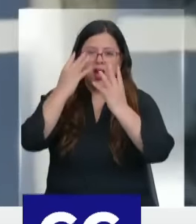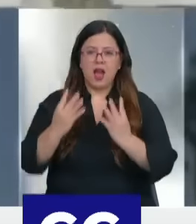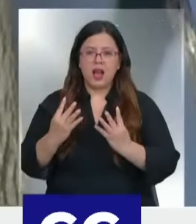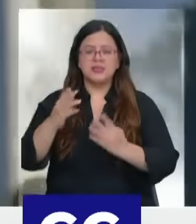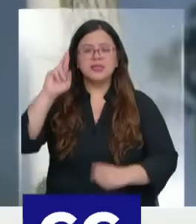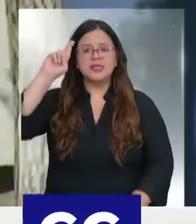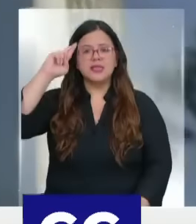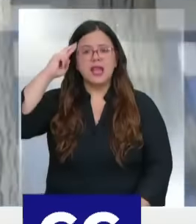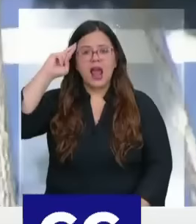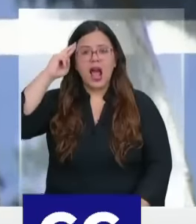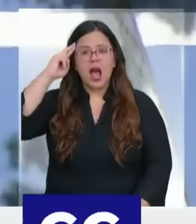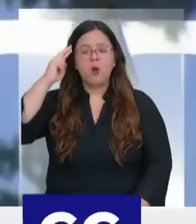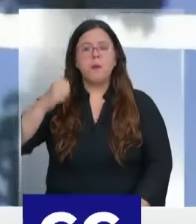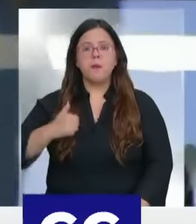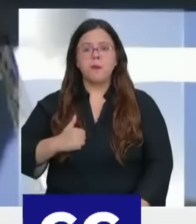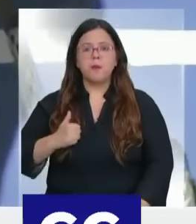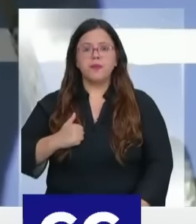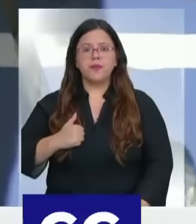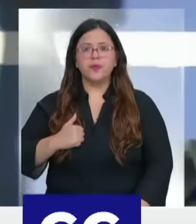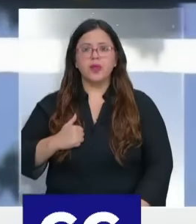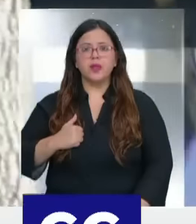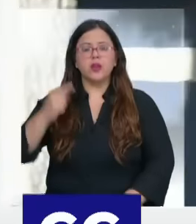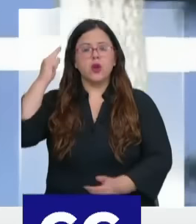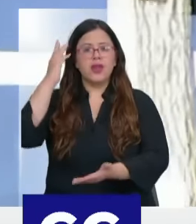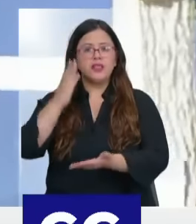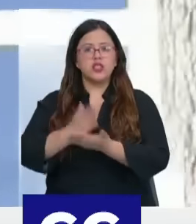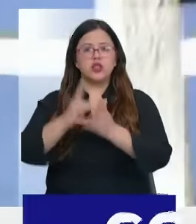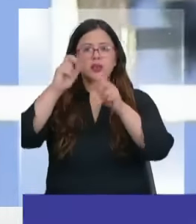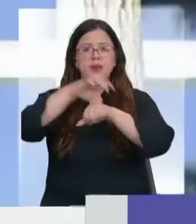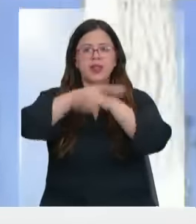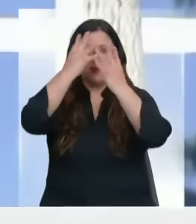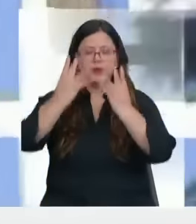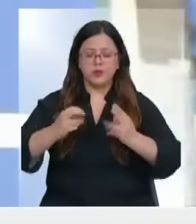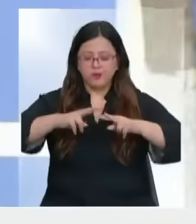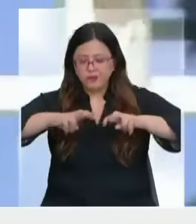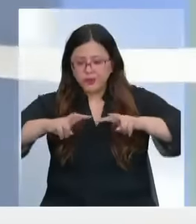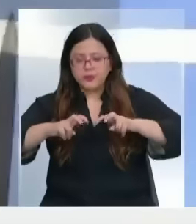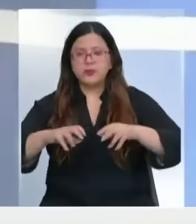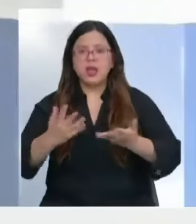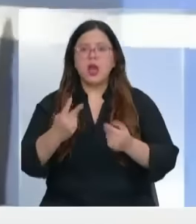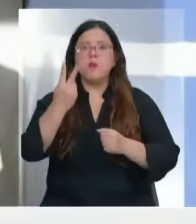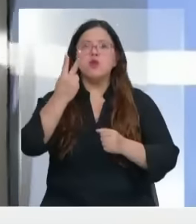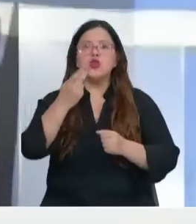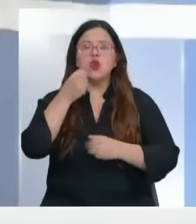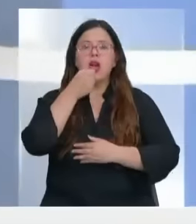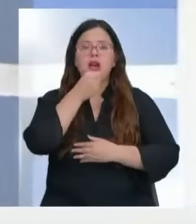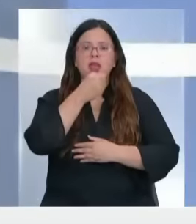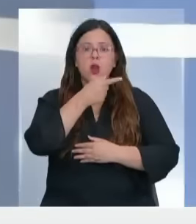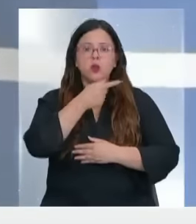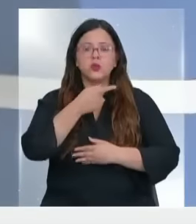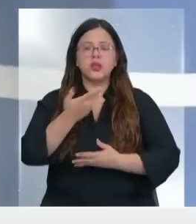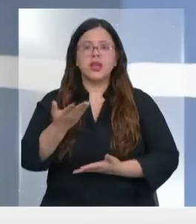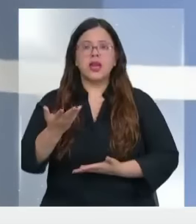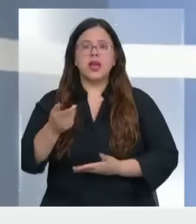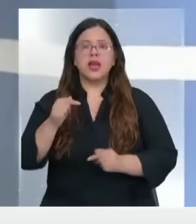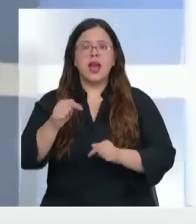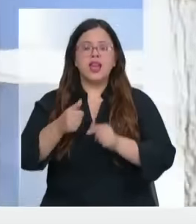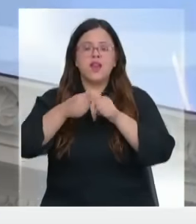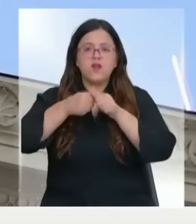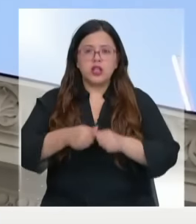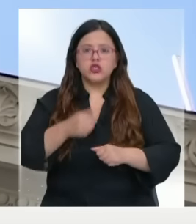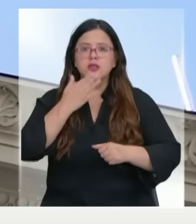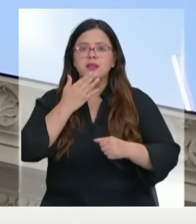de Rancagua para cumplir con la medida cautelar de prisión preventiva por dos denuncias de violación y abusos